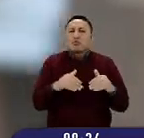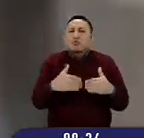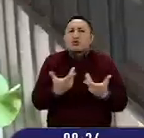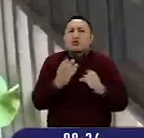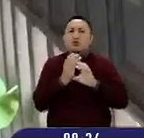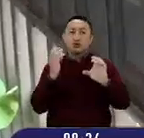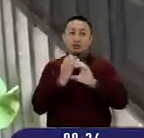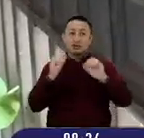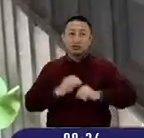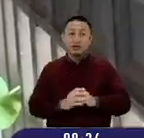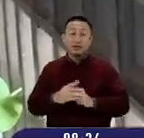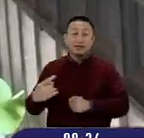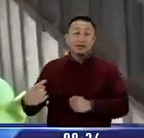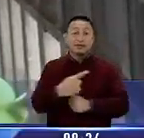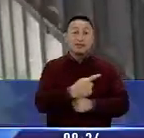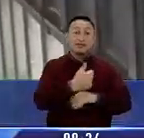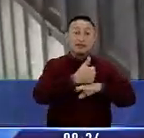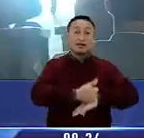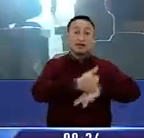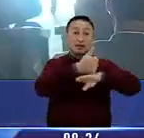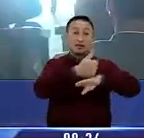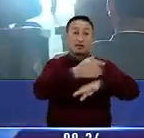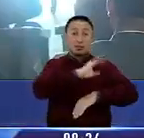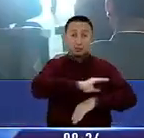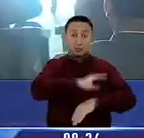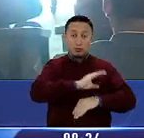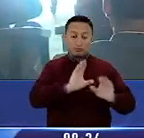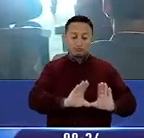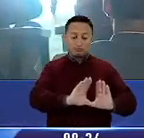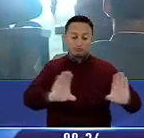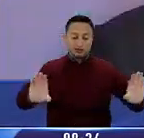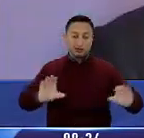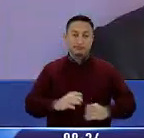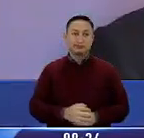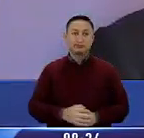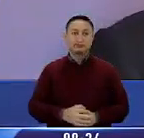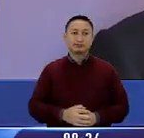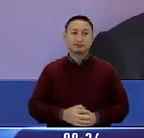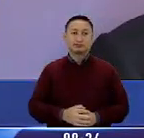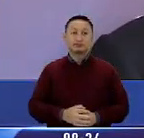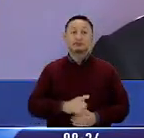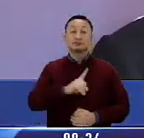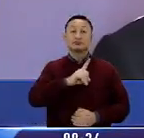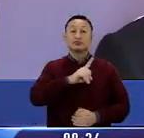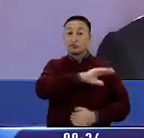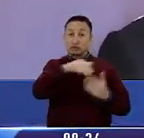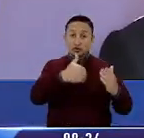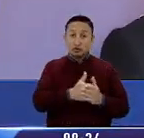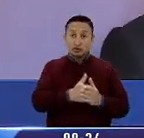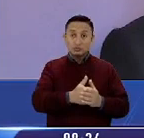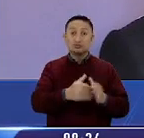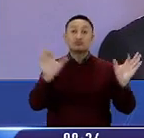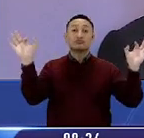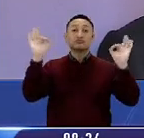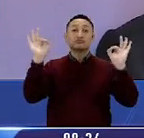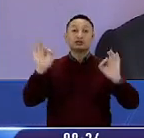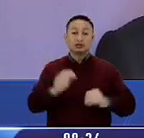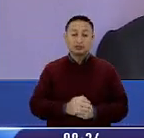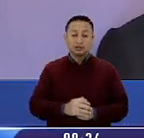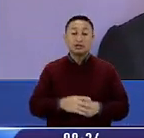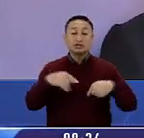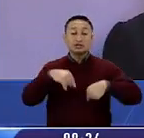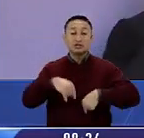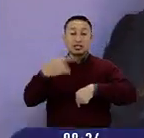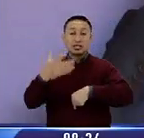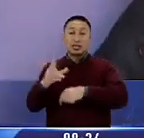buses fue presentado por la empresa Metropolitana de Pasajeros. Van a ser 100% eléctricos, van a hacer su alimentación a través de